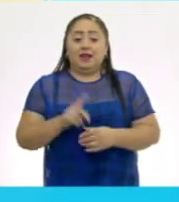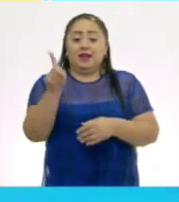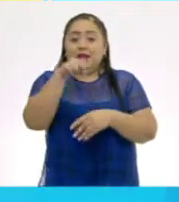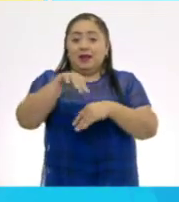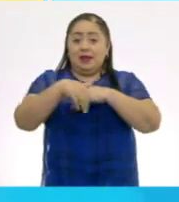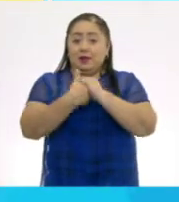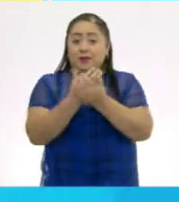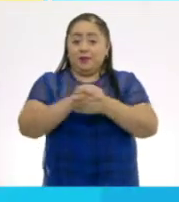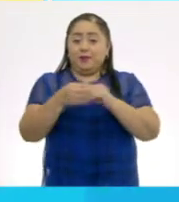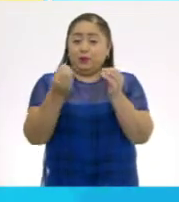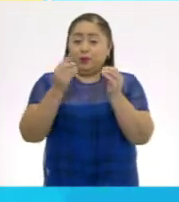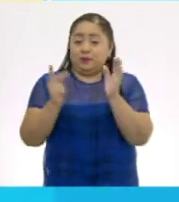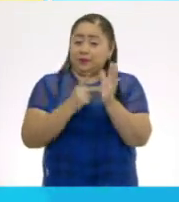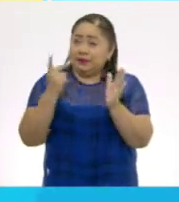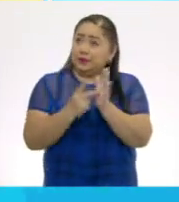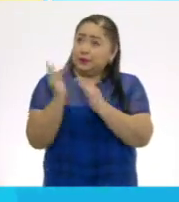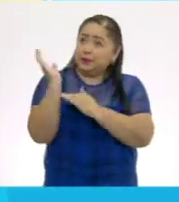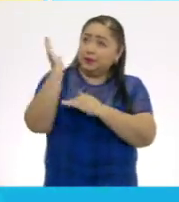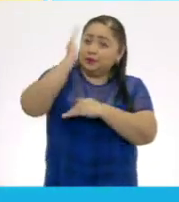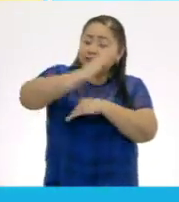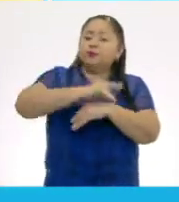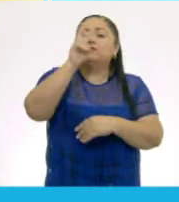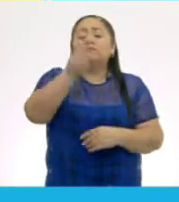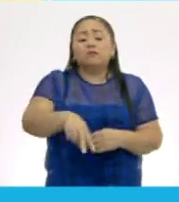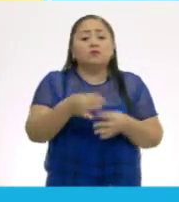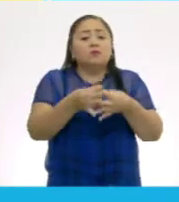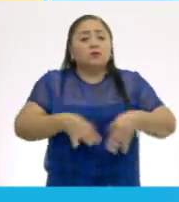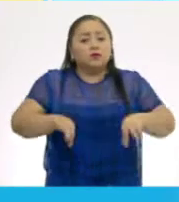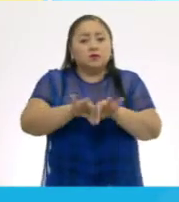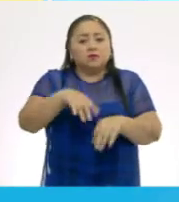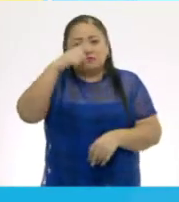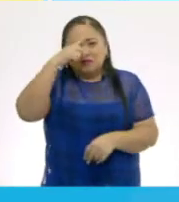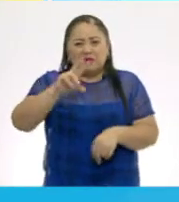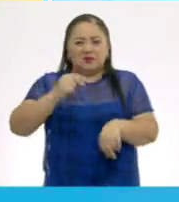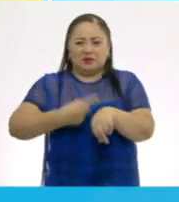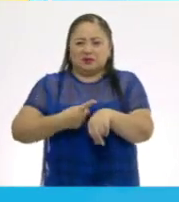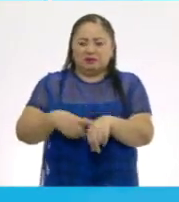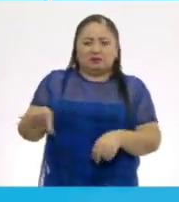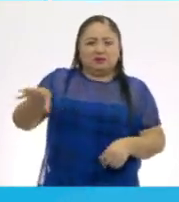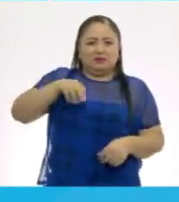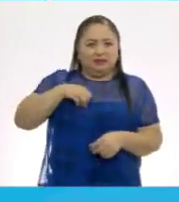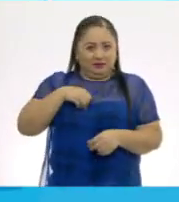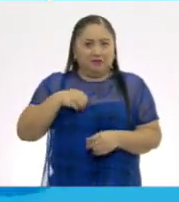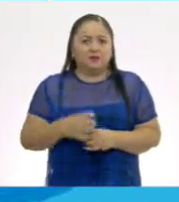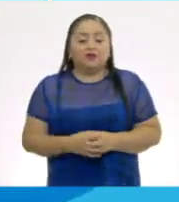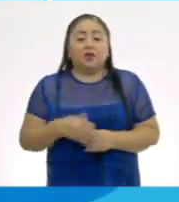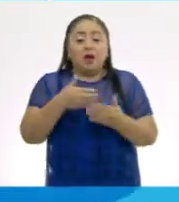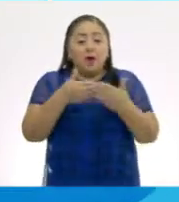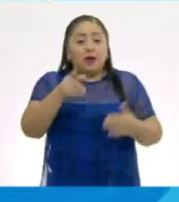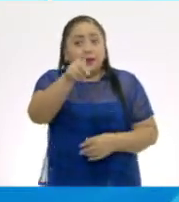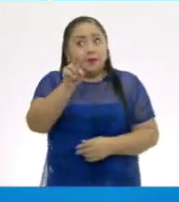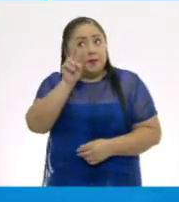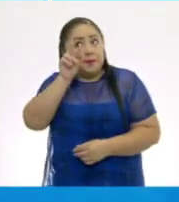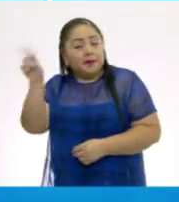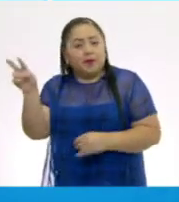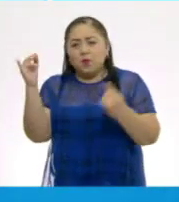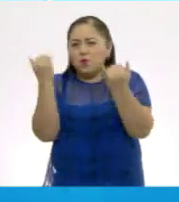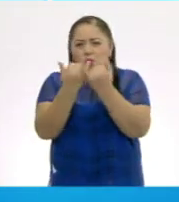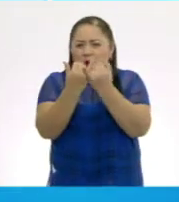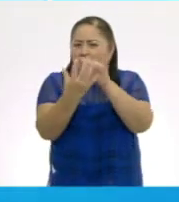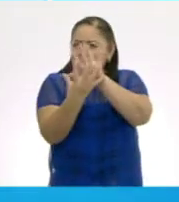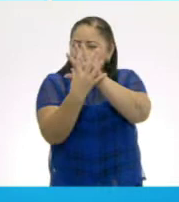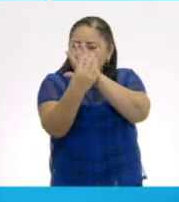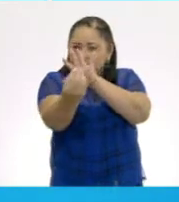Lavarnos las manos varias veces al día es importante para prevenir cualquier enfermedad. Sigue estos pasos para